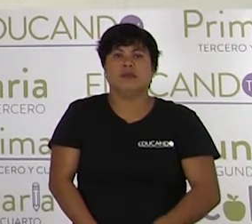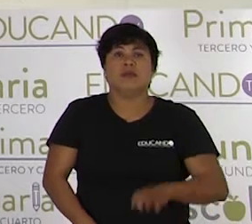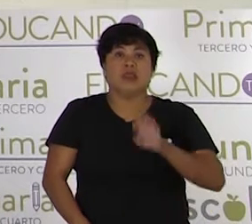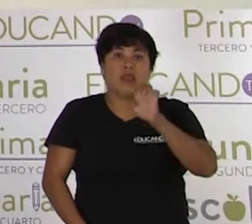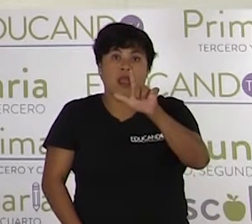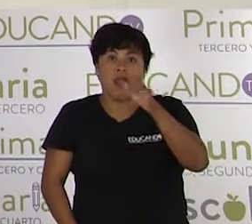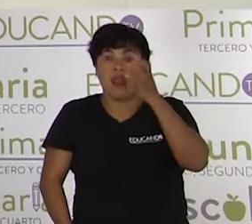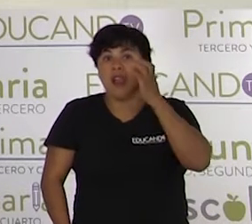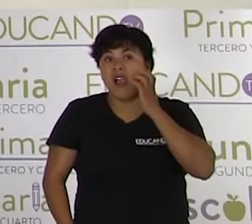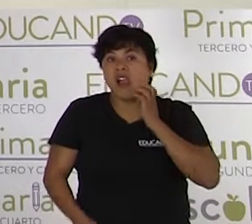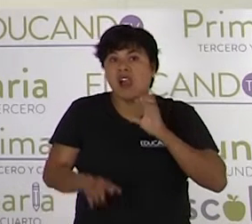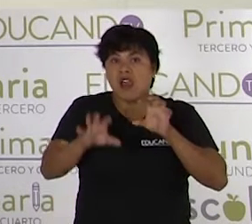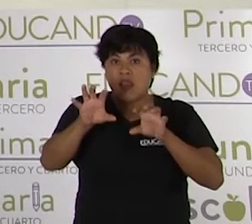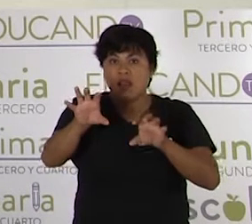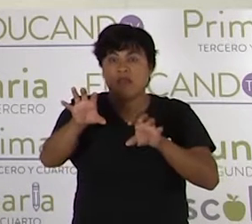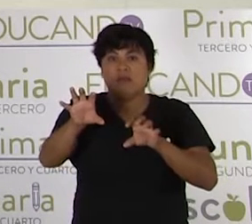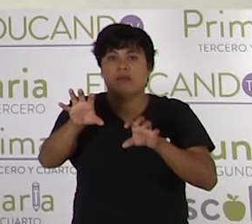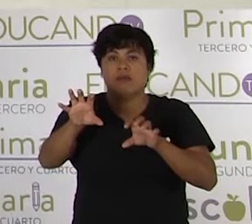león